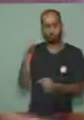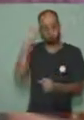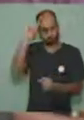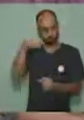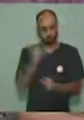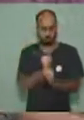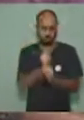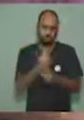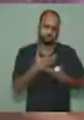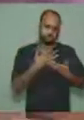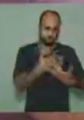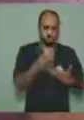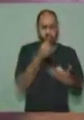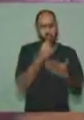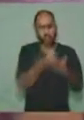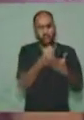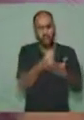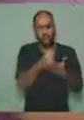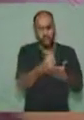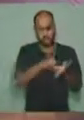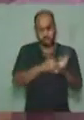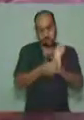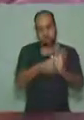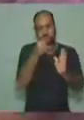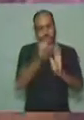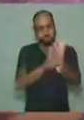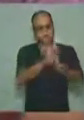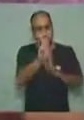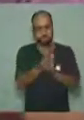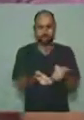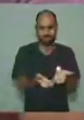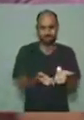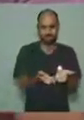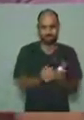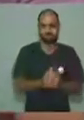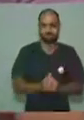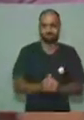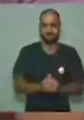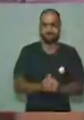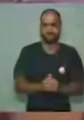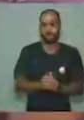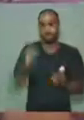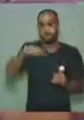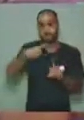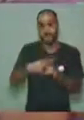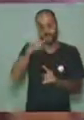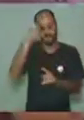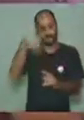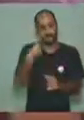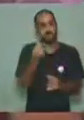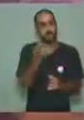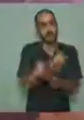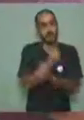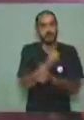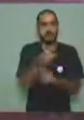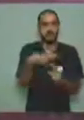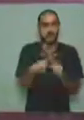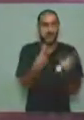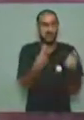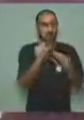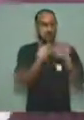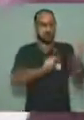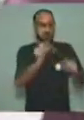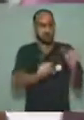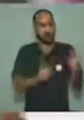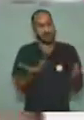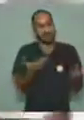todo por lo delicado que es para la sociedad, para las personas que desafortunadamente lo tienen?